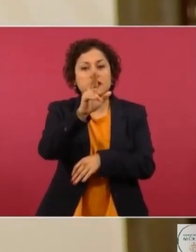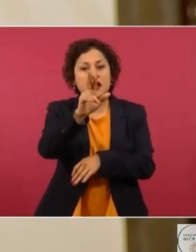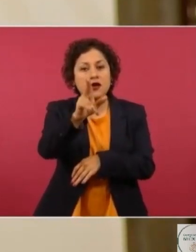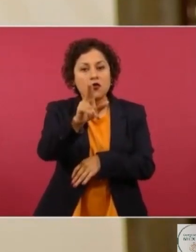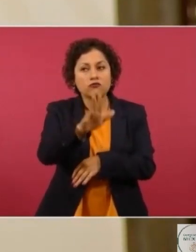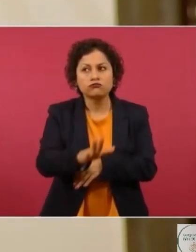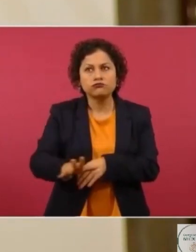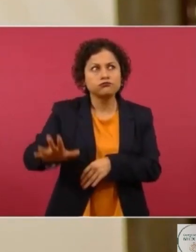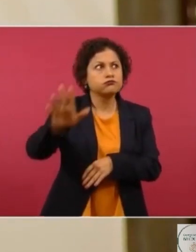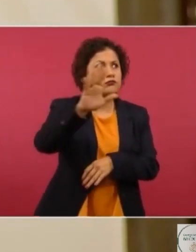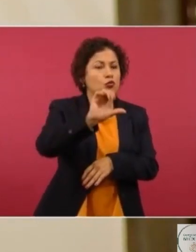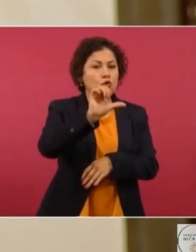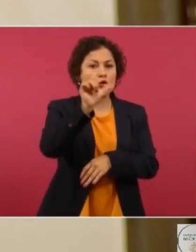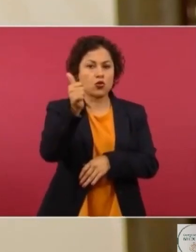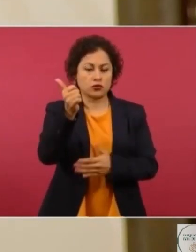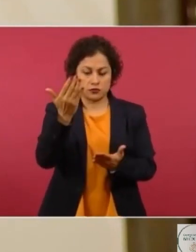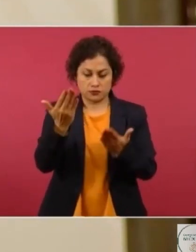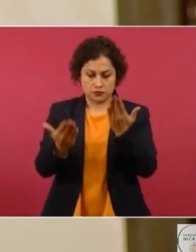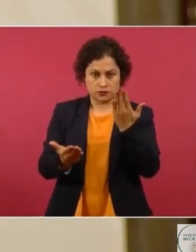Esto no se veía